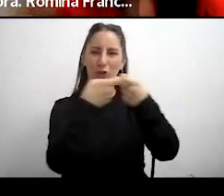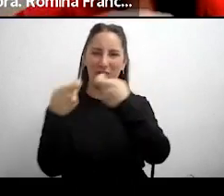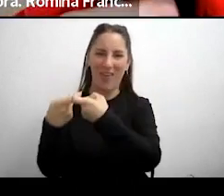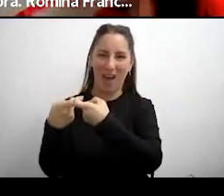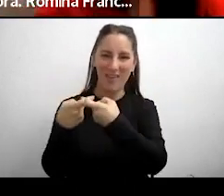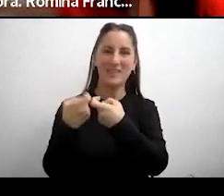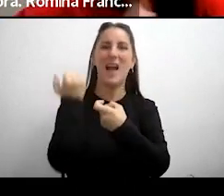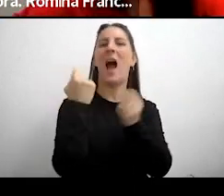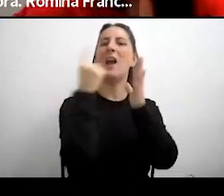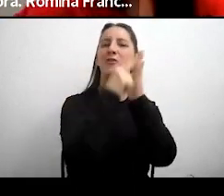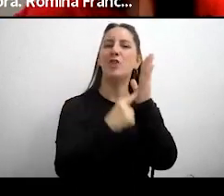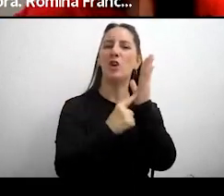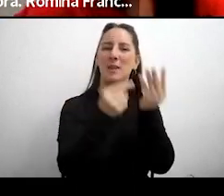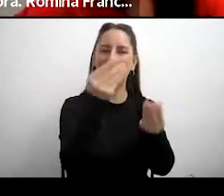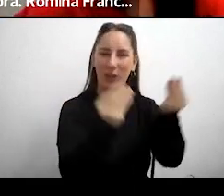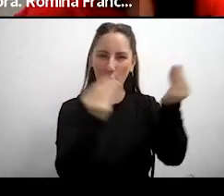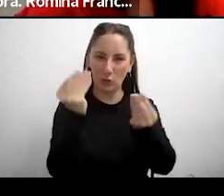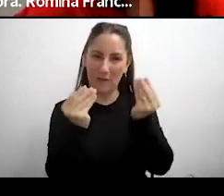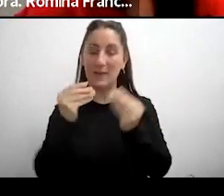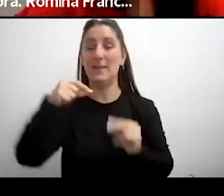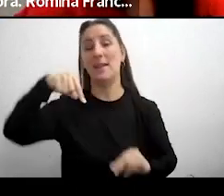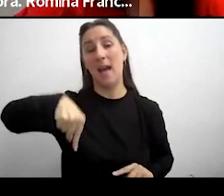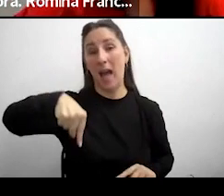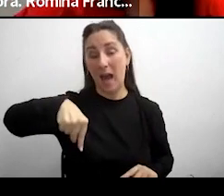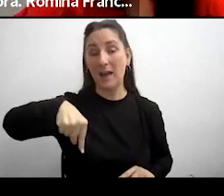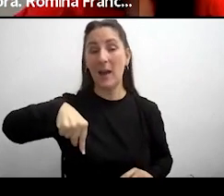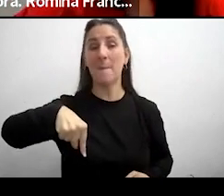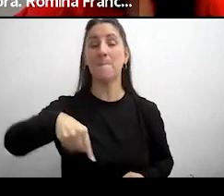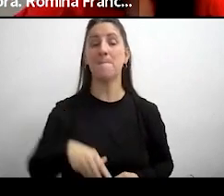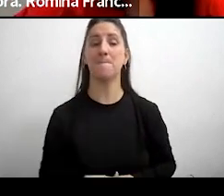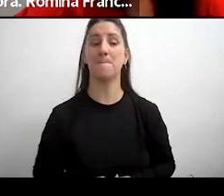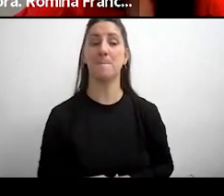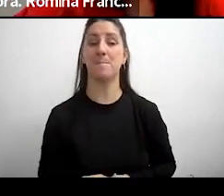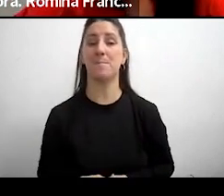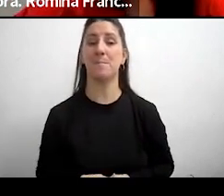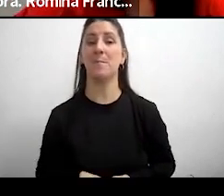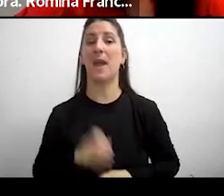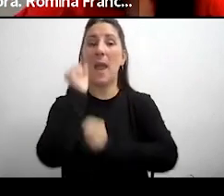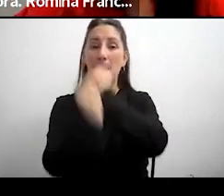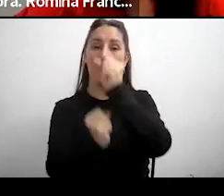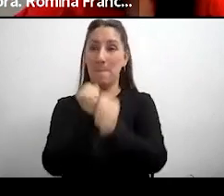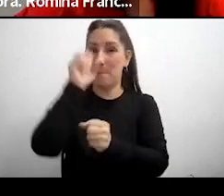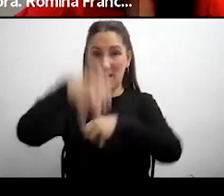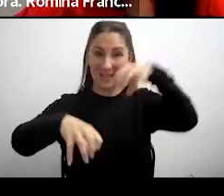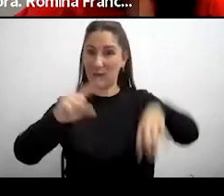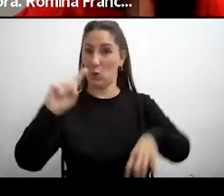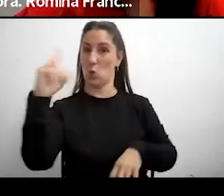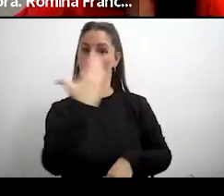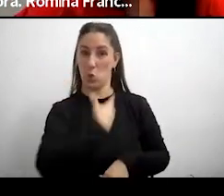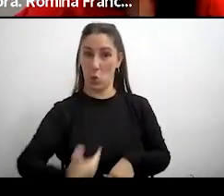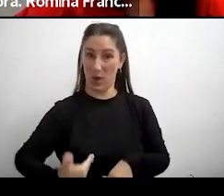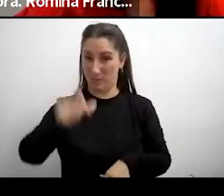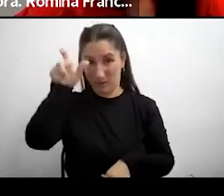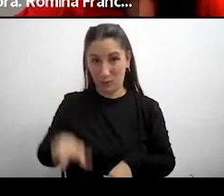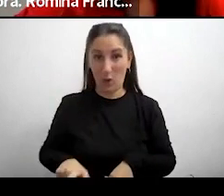las normas contables, acá nosotros básicamente, al estar en empresas unipersonales, nos vamos a regir por